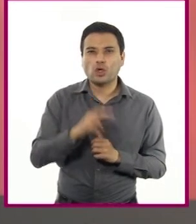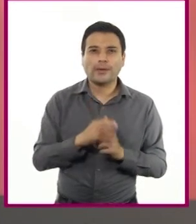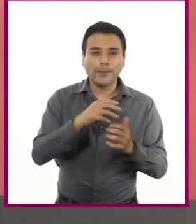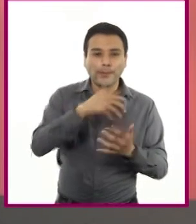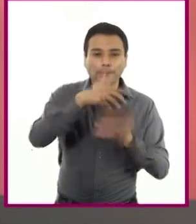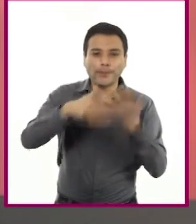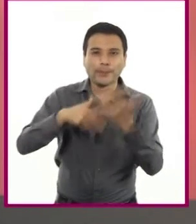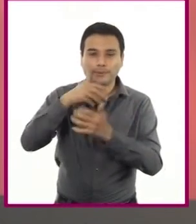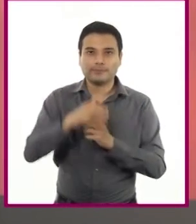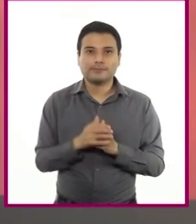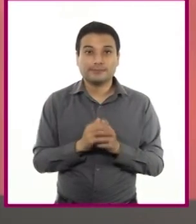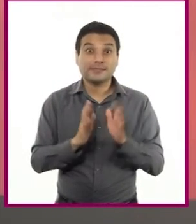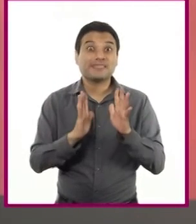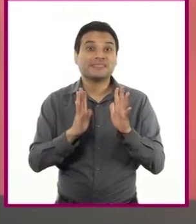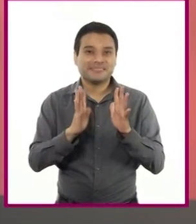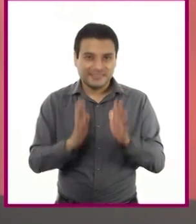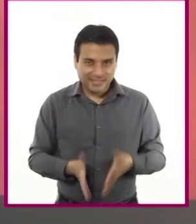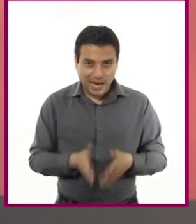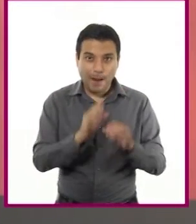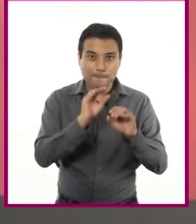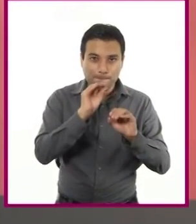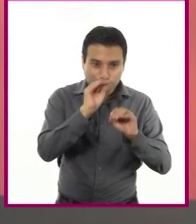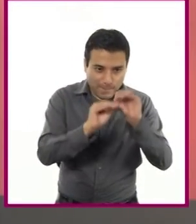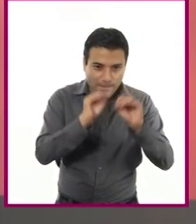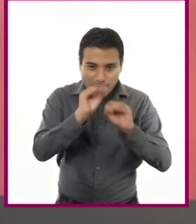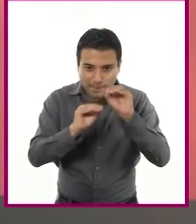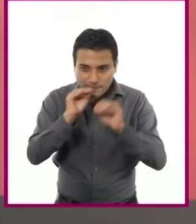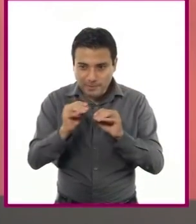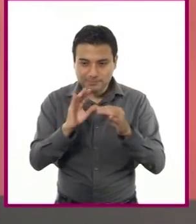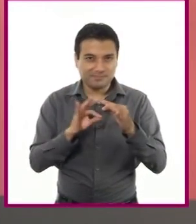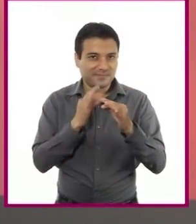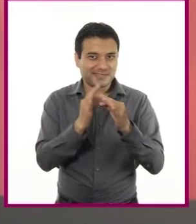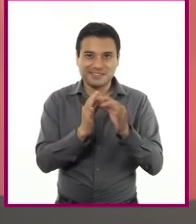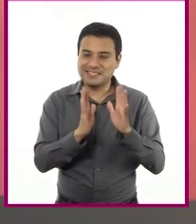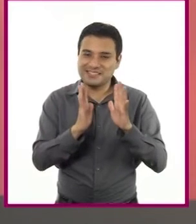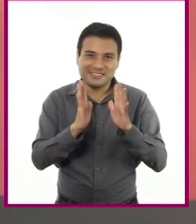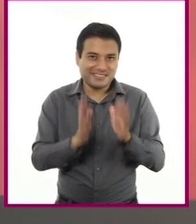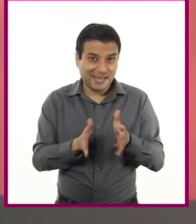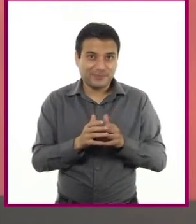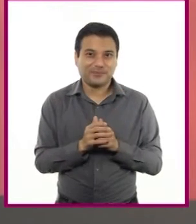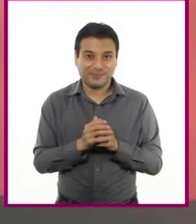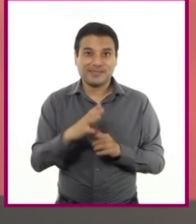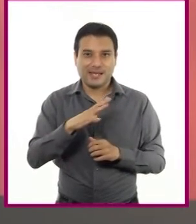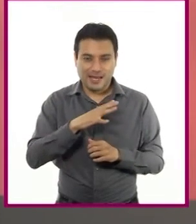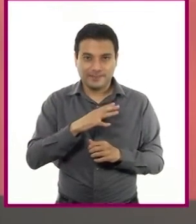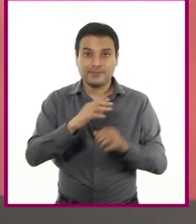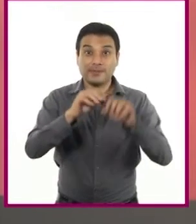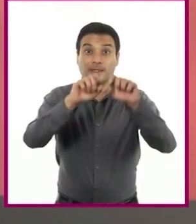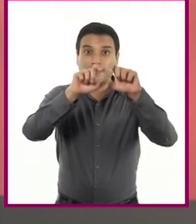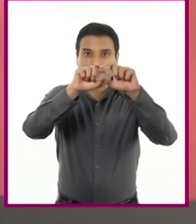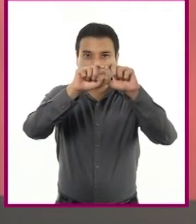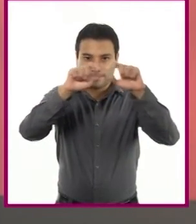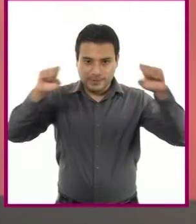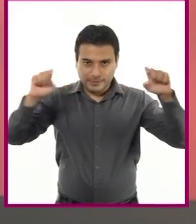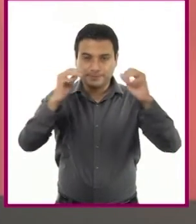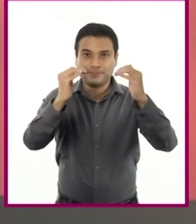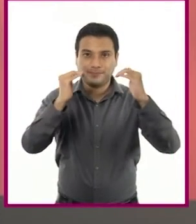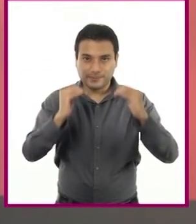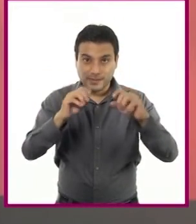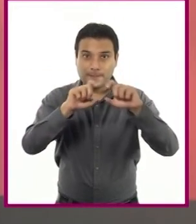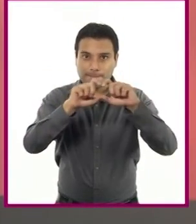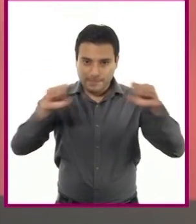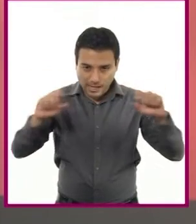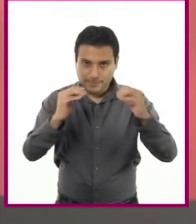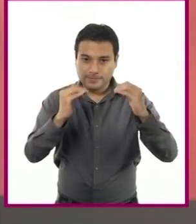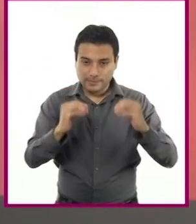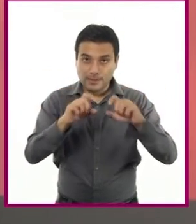ya tenemos los conceptos que utilizaremos. Están ubicados por niveles y procederemos a dibujar las